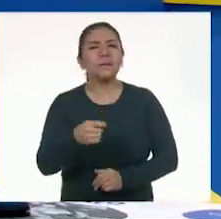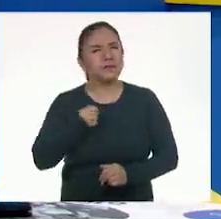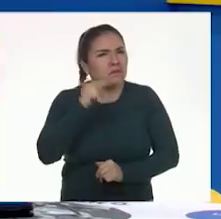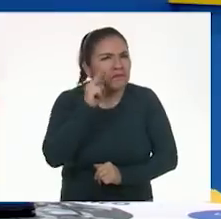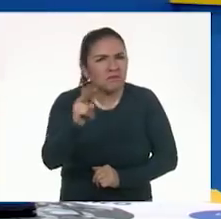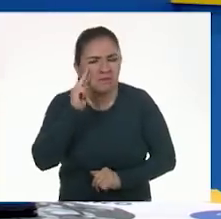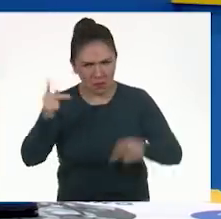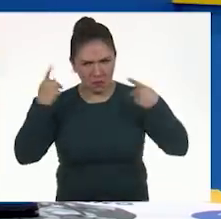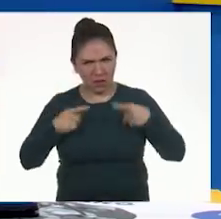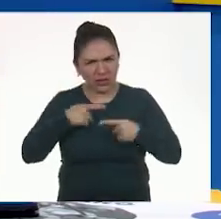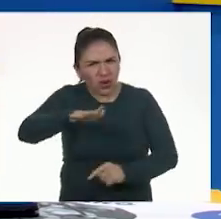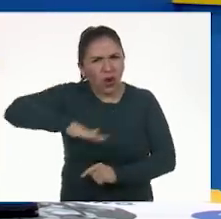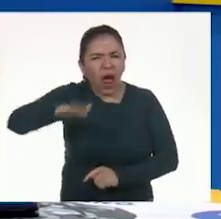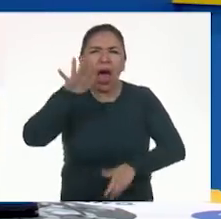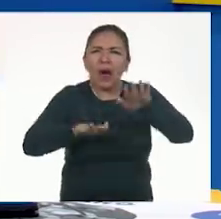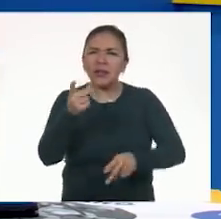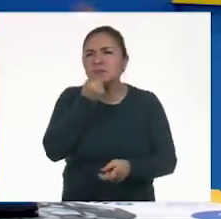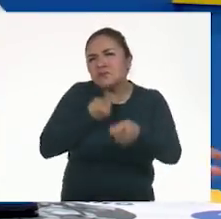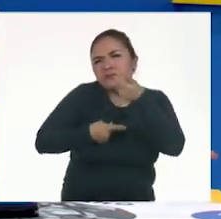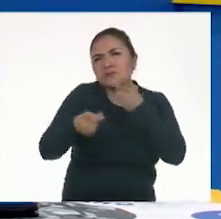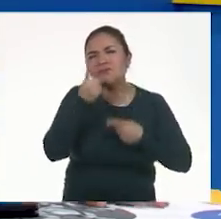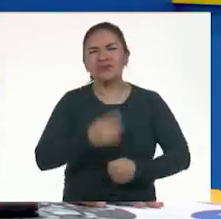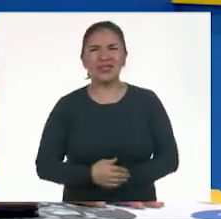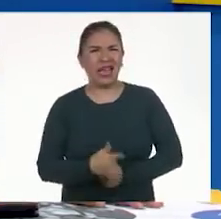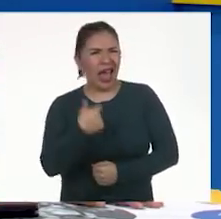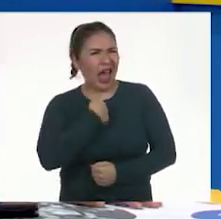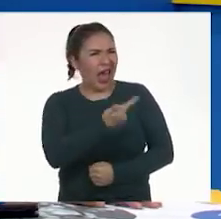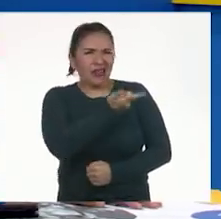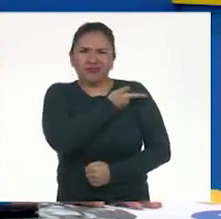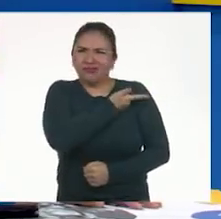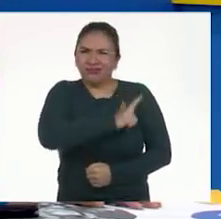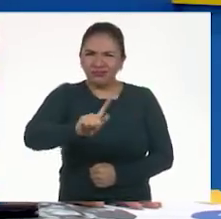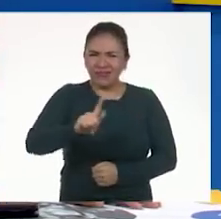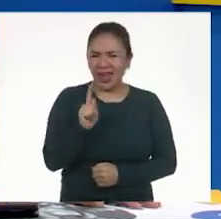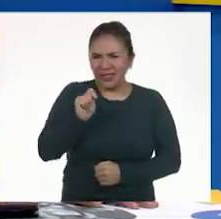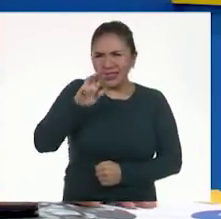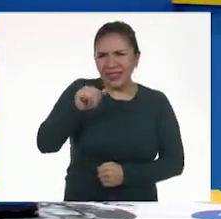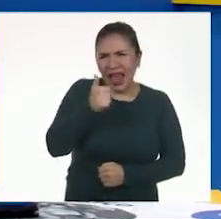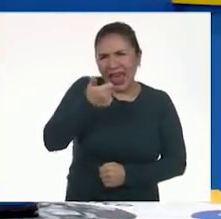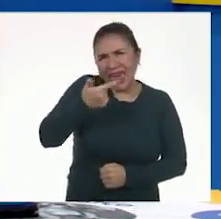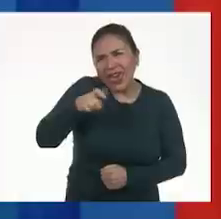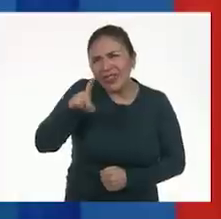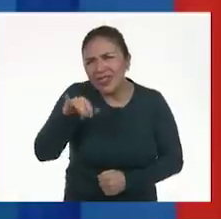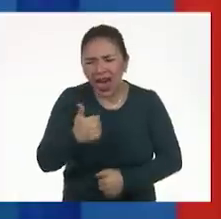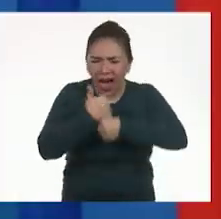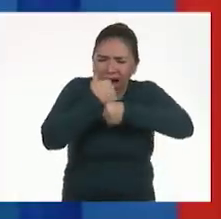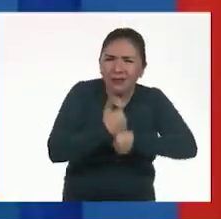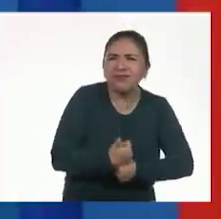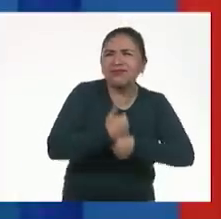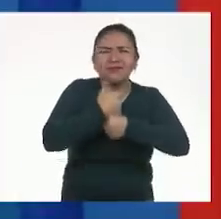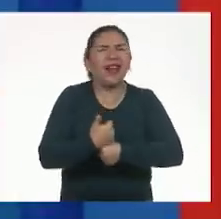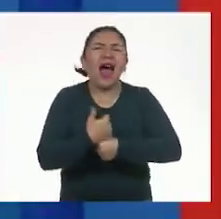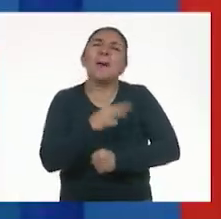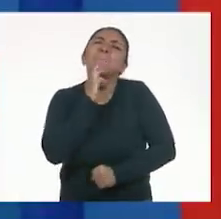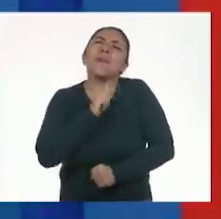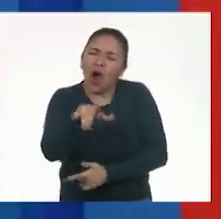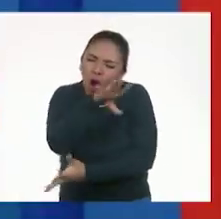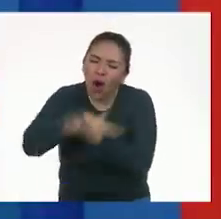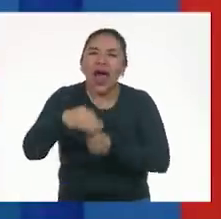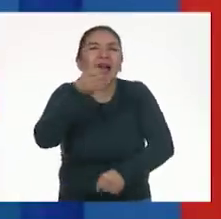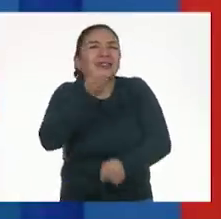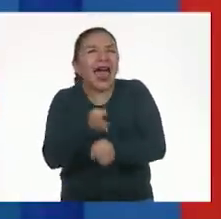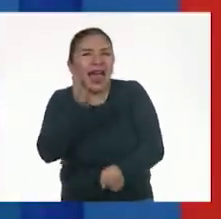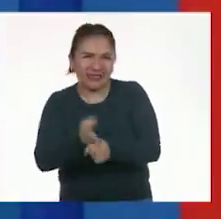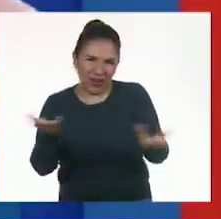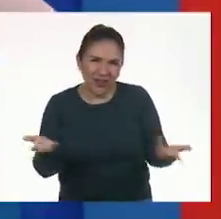gente normalmente me cuenta que no le gustan las tragedias. Prefieren algo cómico. Pues ¿no? es que a quién le gusta